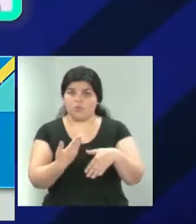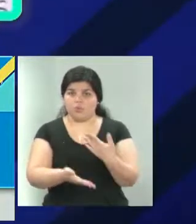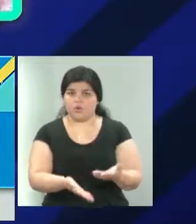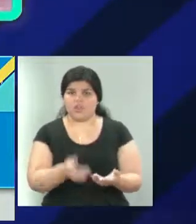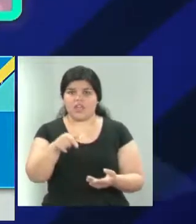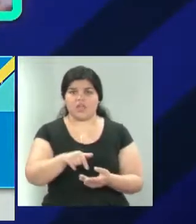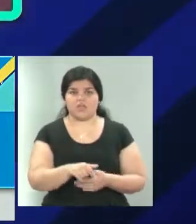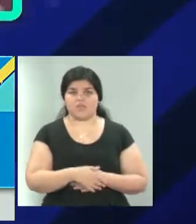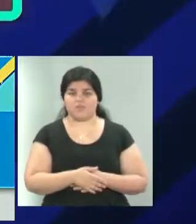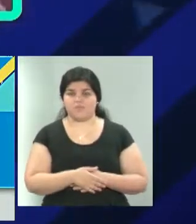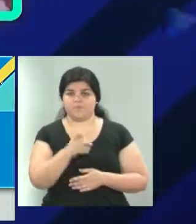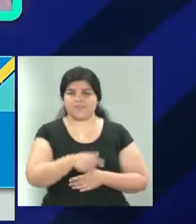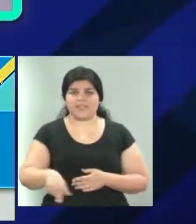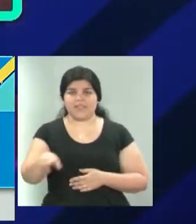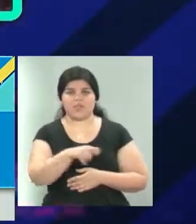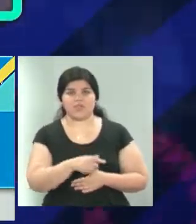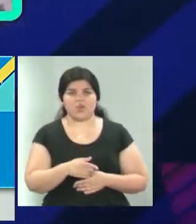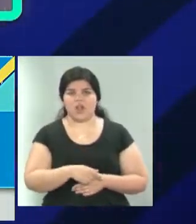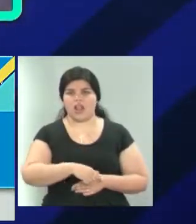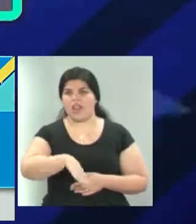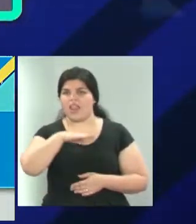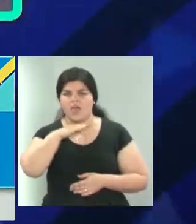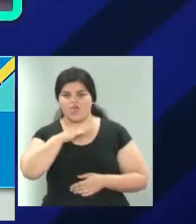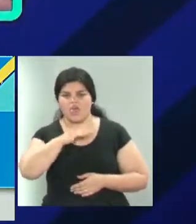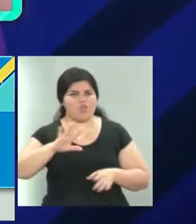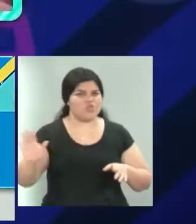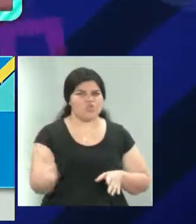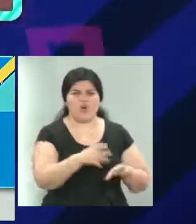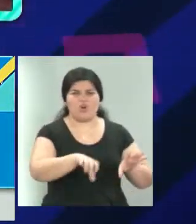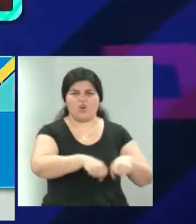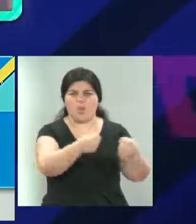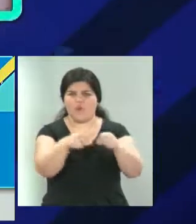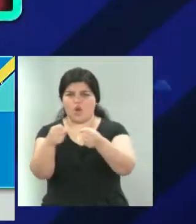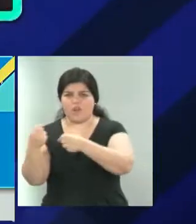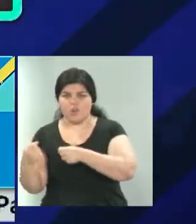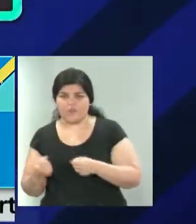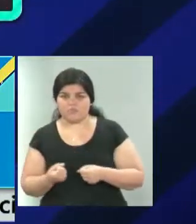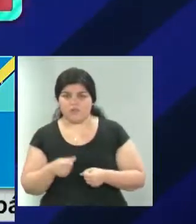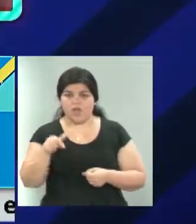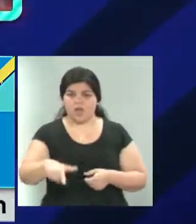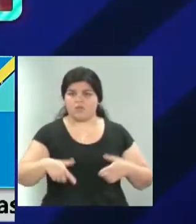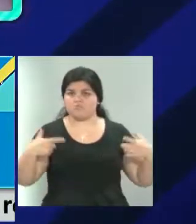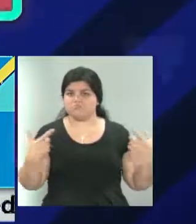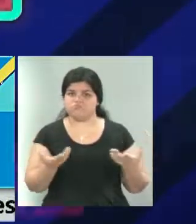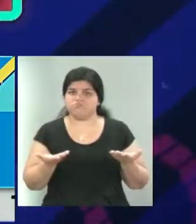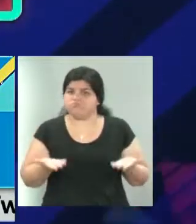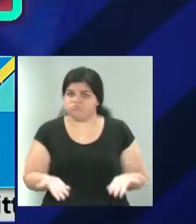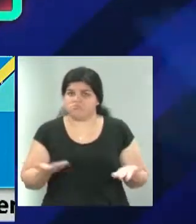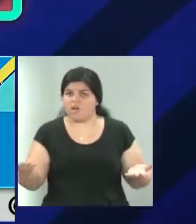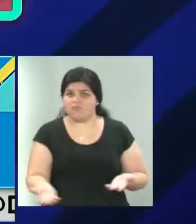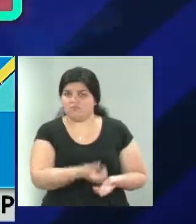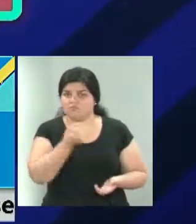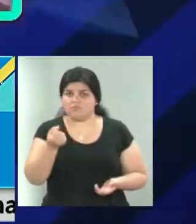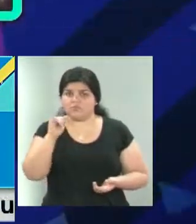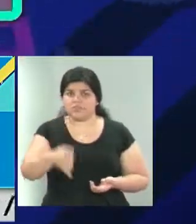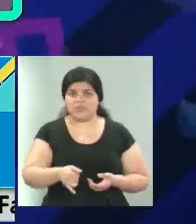pero eran vikingos, sí. Iban destrozando todo. Bueno, lo lograron. Hoy no tienen tela en los estadios. Bueno, ¿viste lo que pasa?